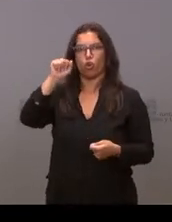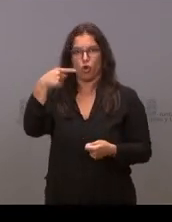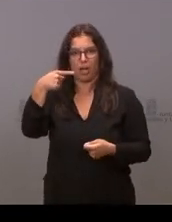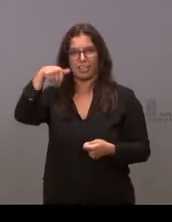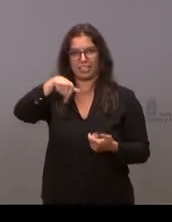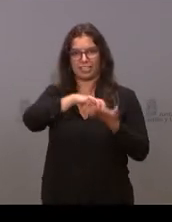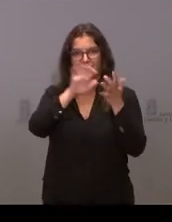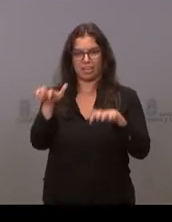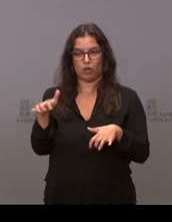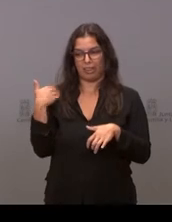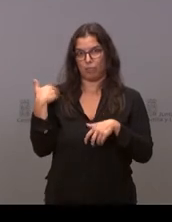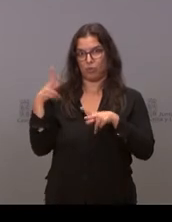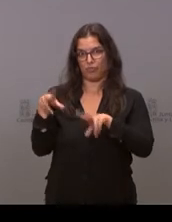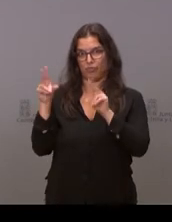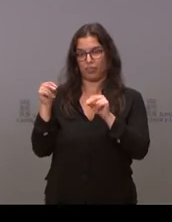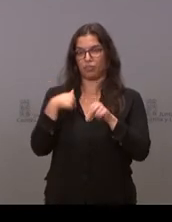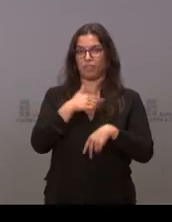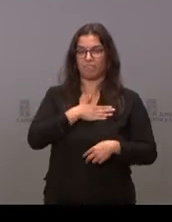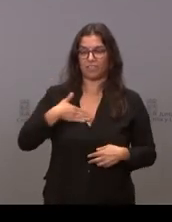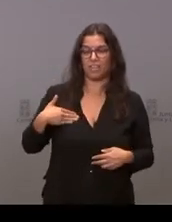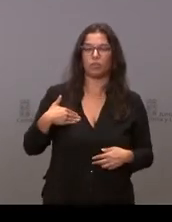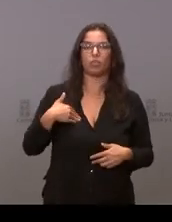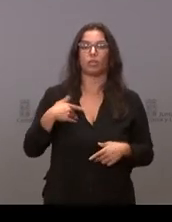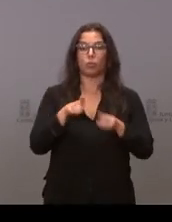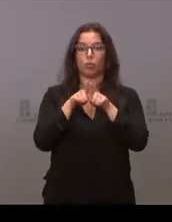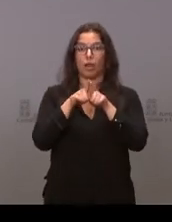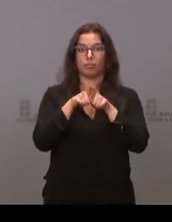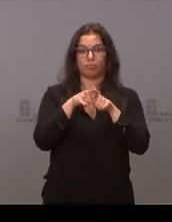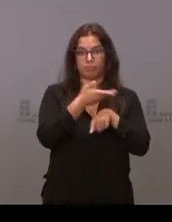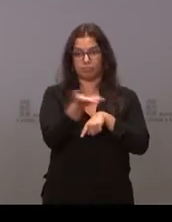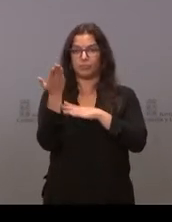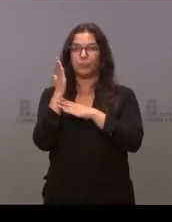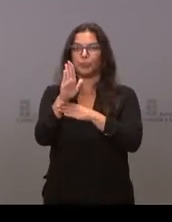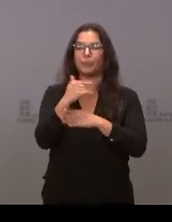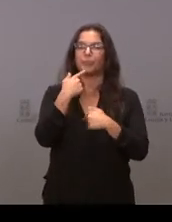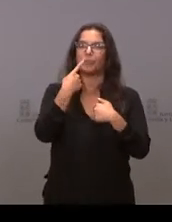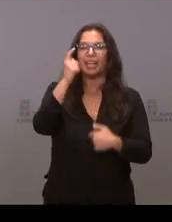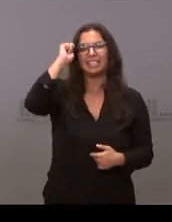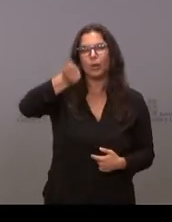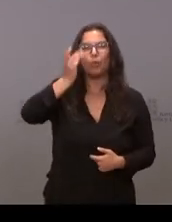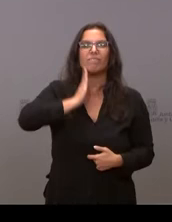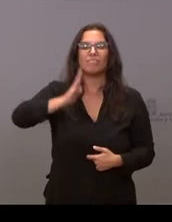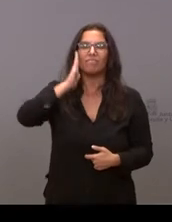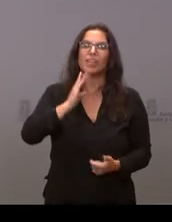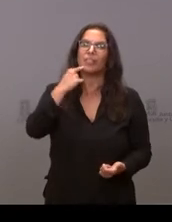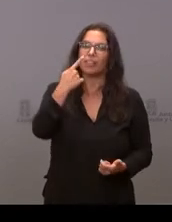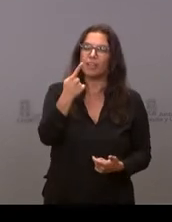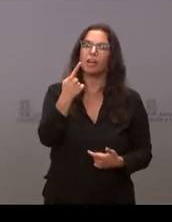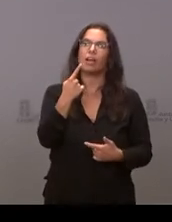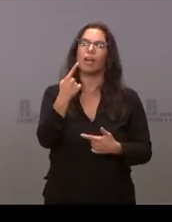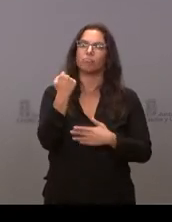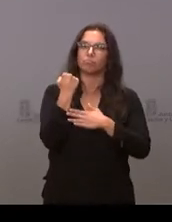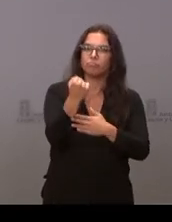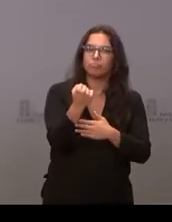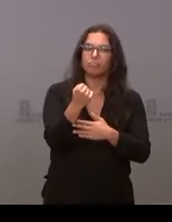Quiero, en nombre de todos vosotros, dedicarle un saludo muy cariñoso y decirle que estamos con él, querido